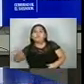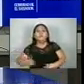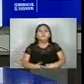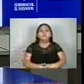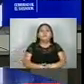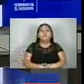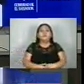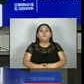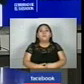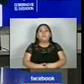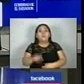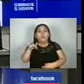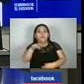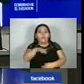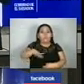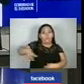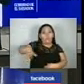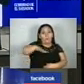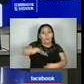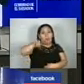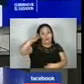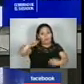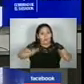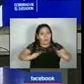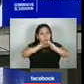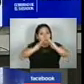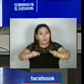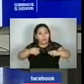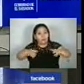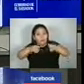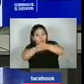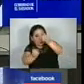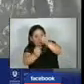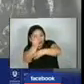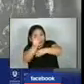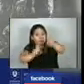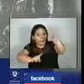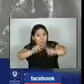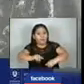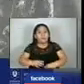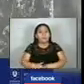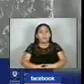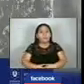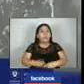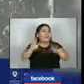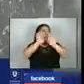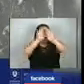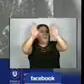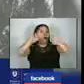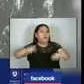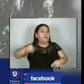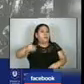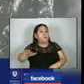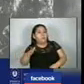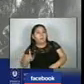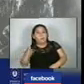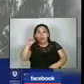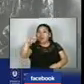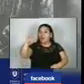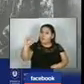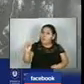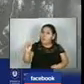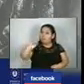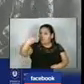y también en la zona del volcán de Santa Ana, al lado de Coatepec. El año en general tendrá un 10 a 20